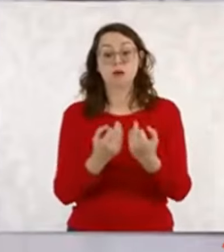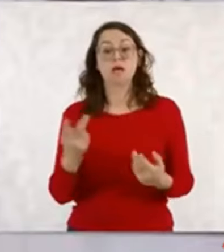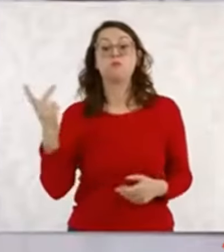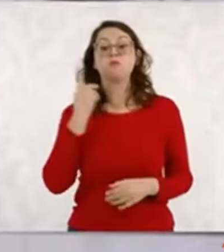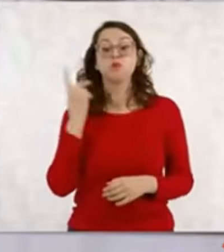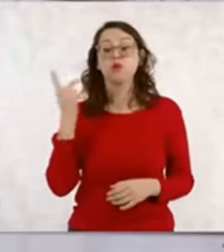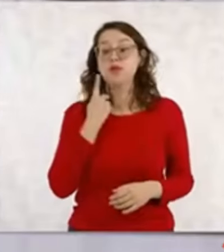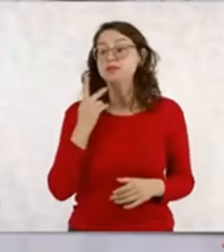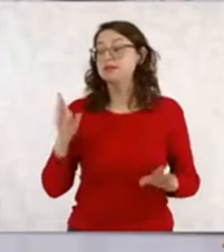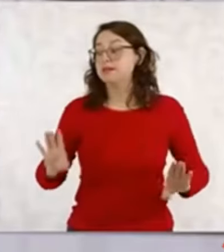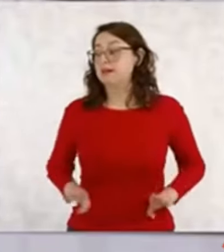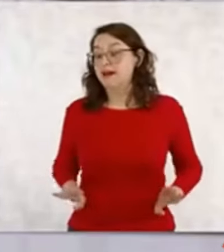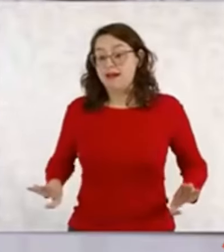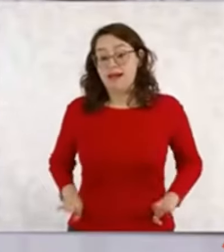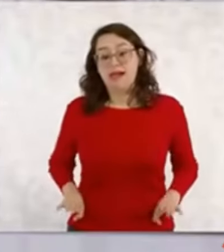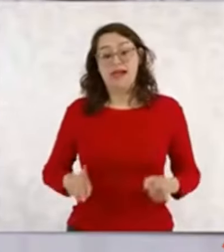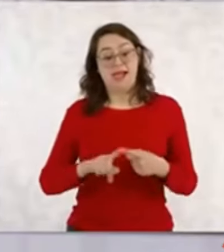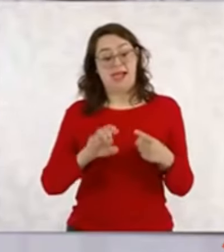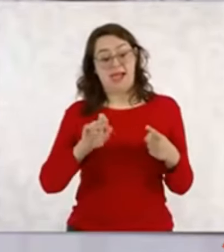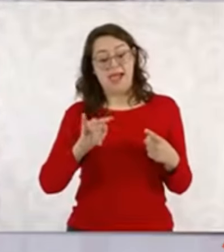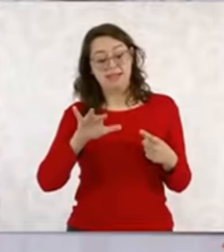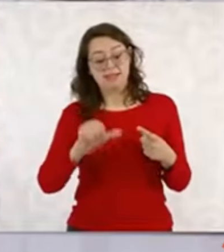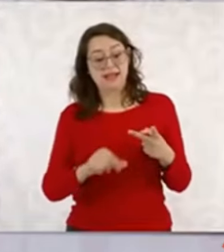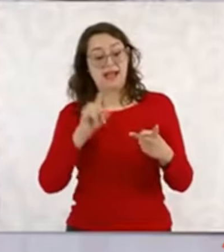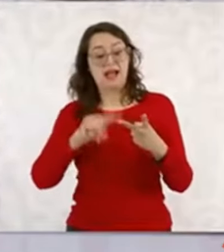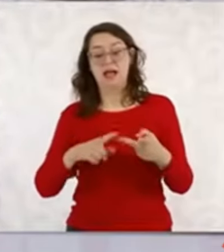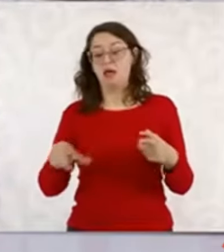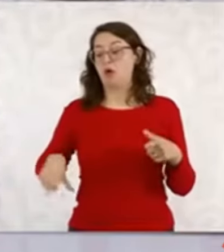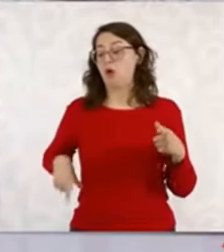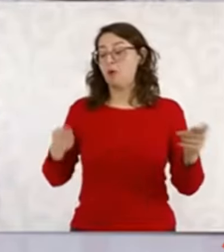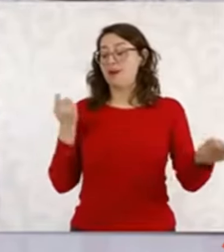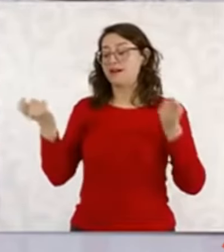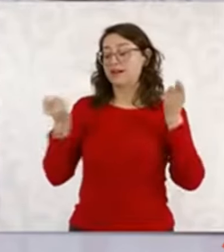una forma de gobernar distinta.